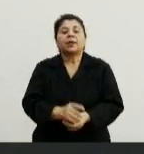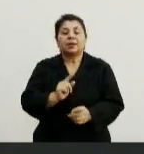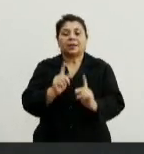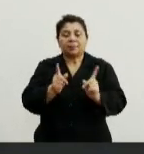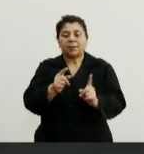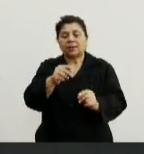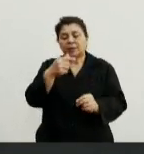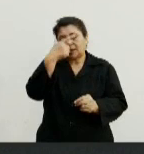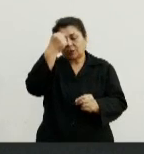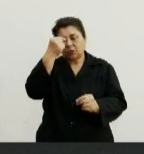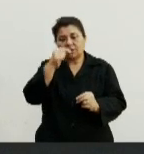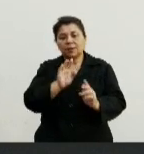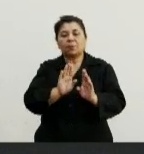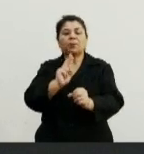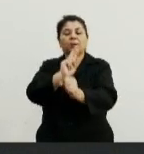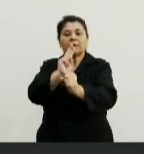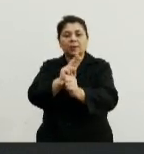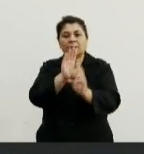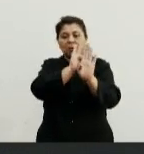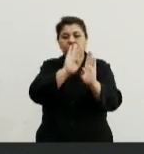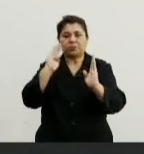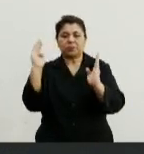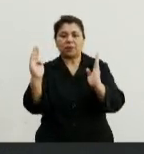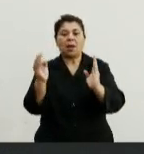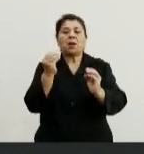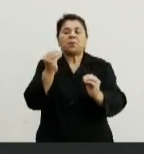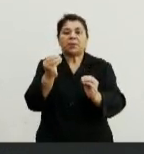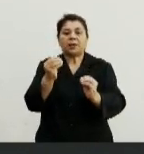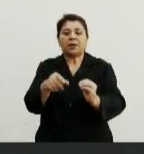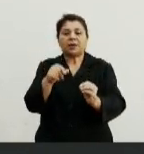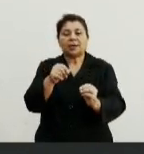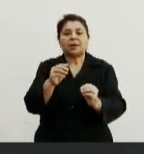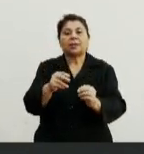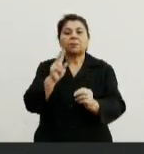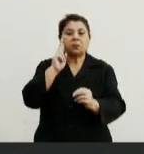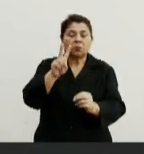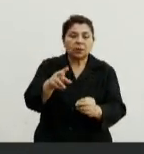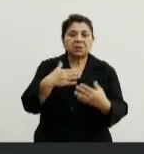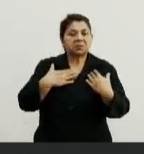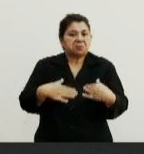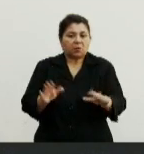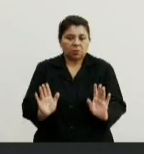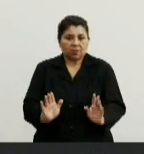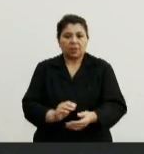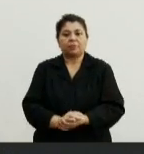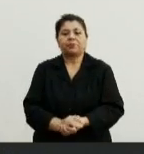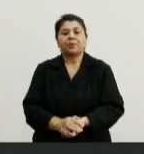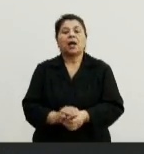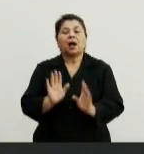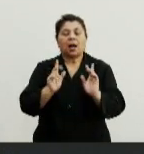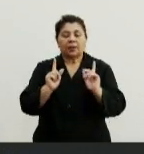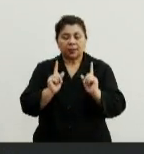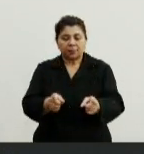cuidar la salud del chofer sin perjudicar la visibilidad que tiene que tener el chofer a la hora de trasladarse asimismo para los